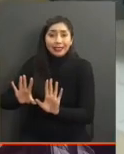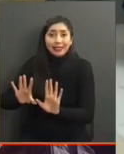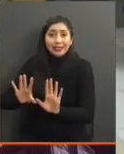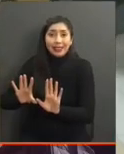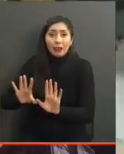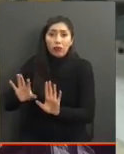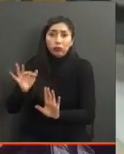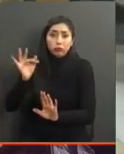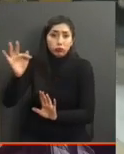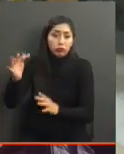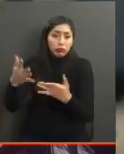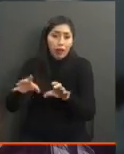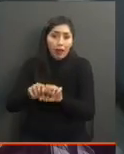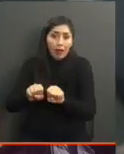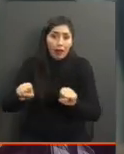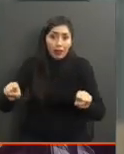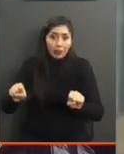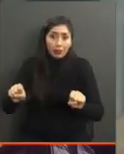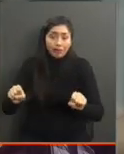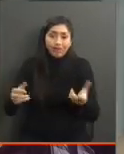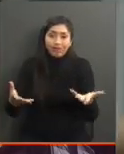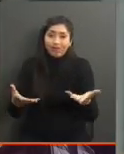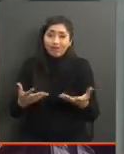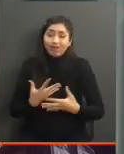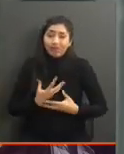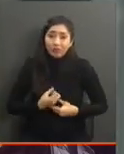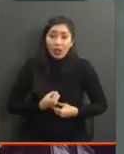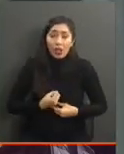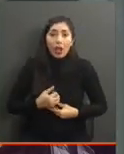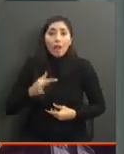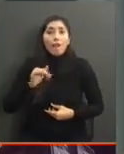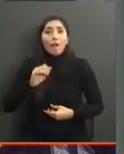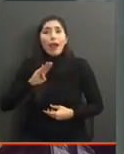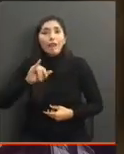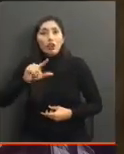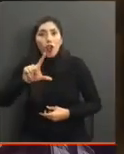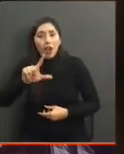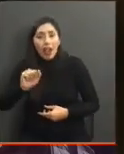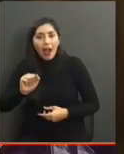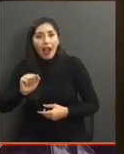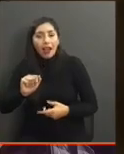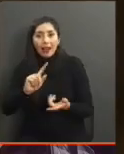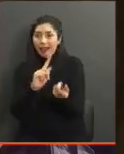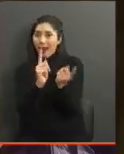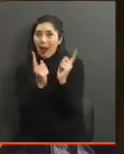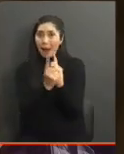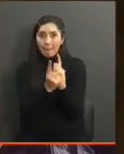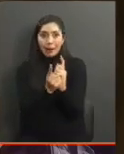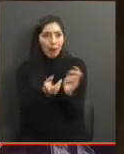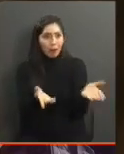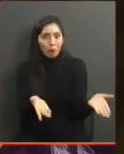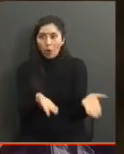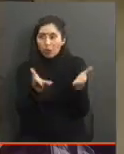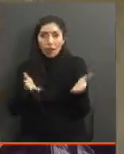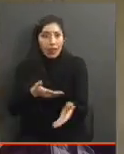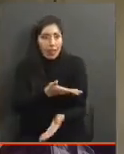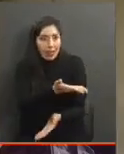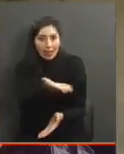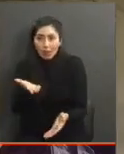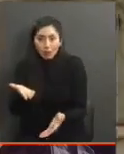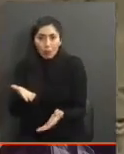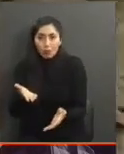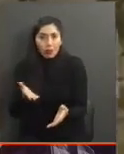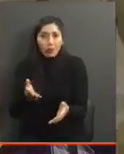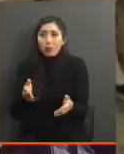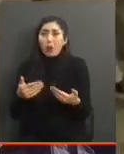mayor parte de las veces, austero. Fabiola ha logrado romper con eso, convenciéndolos que ellos, como cualquier niño, tienen